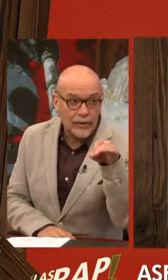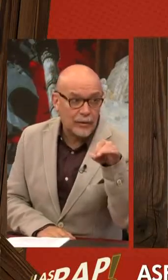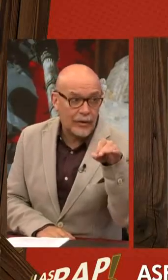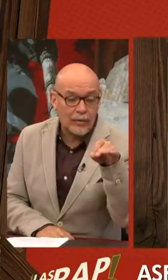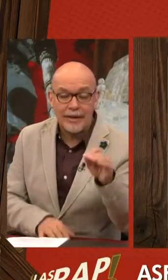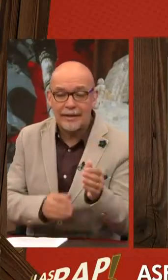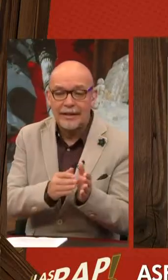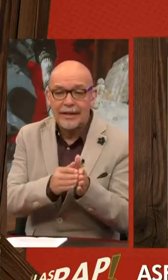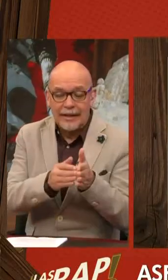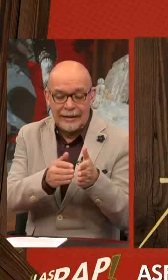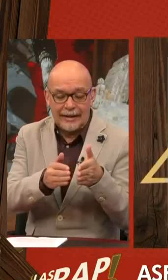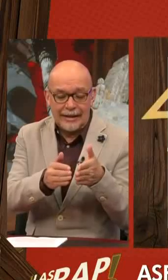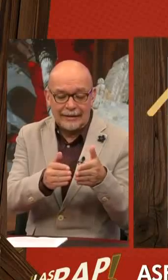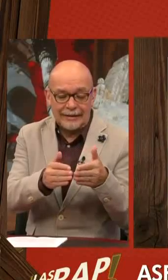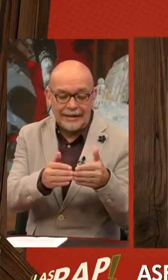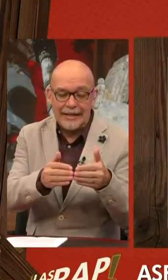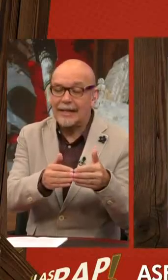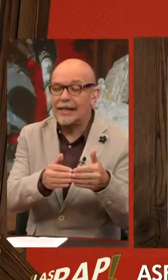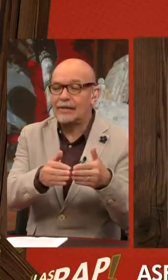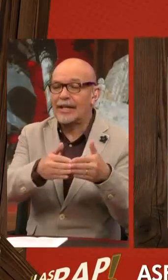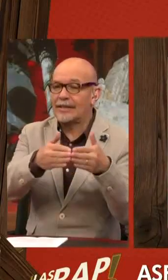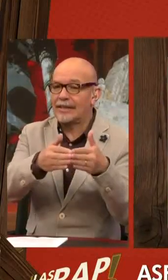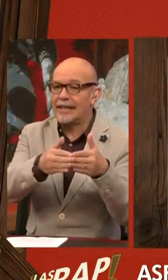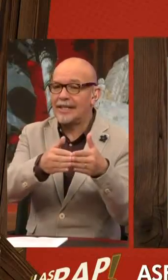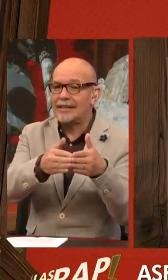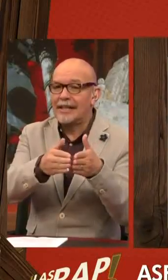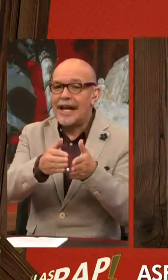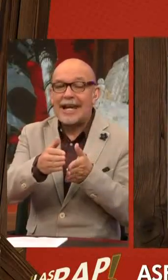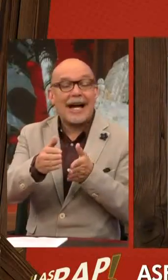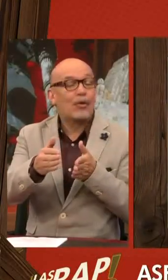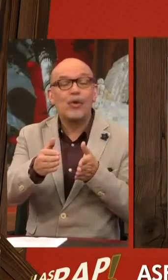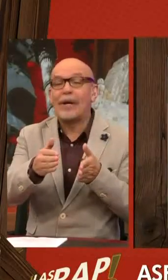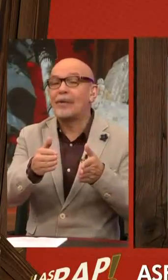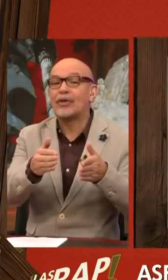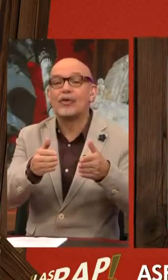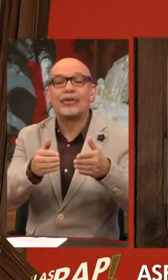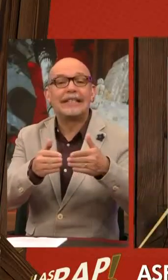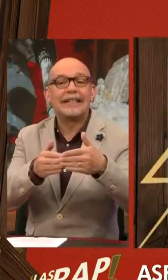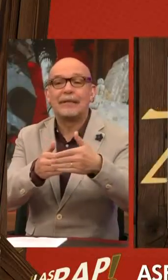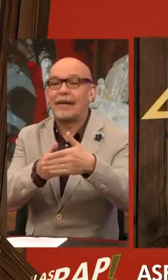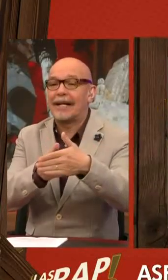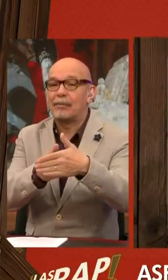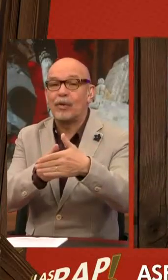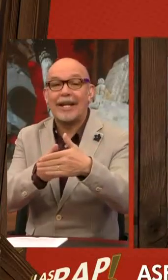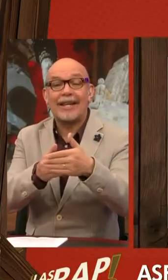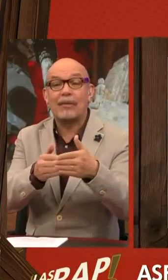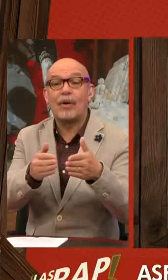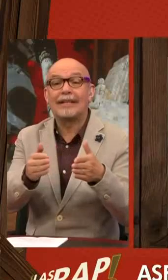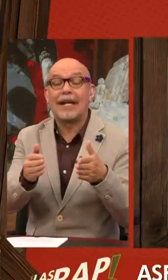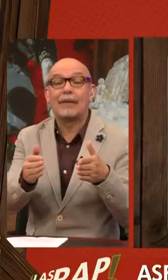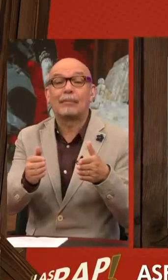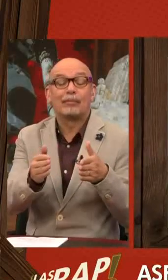qué se está hablando esto, perdón, Marce? No. De que decían que en una de las esquinas la curva no era suficiente para que